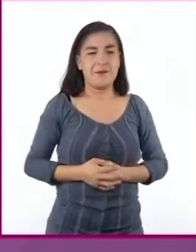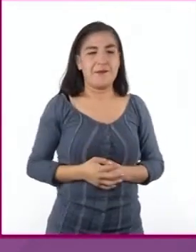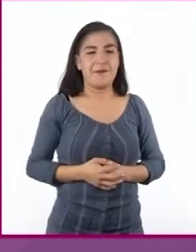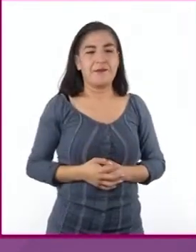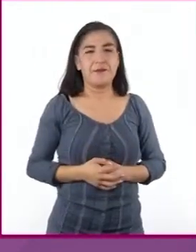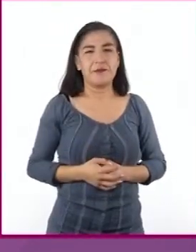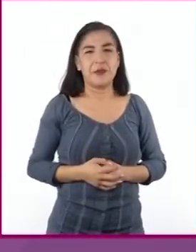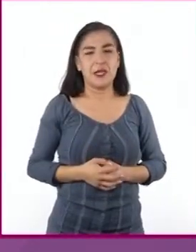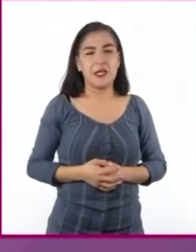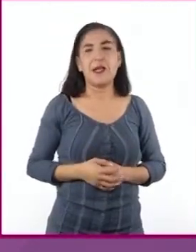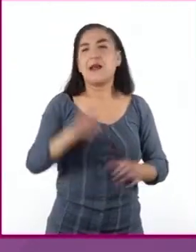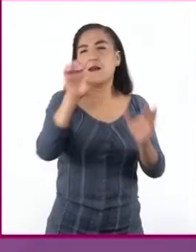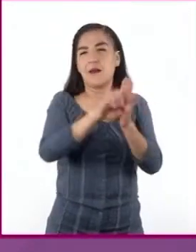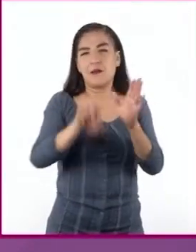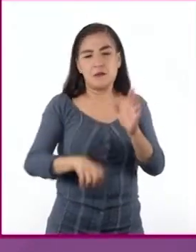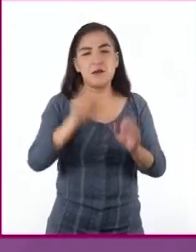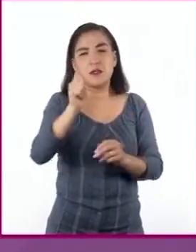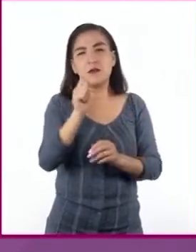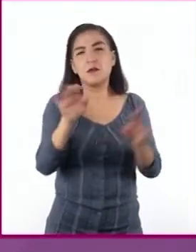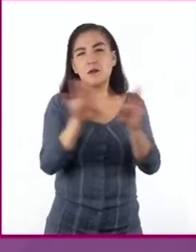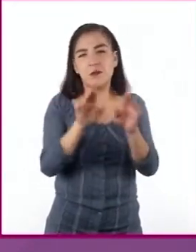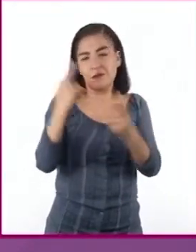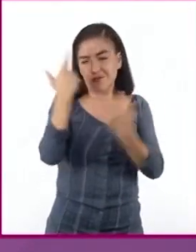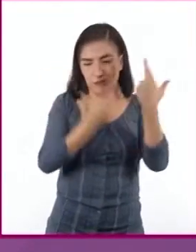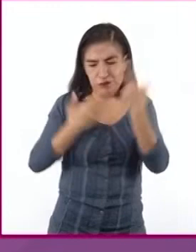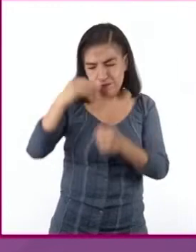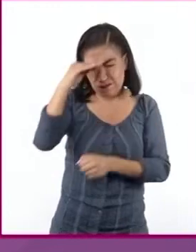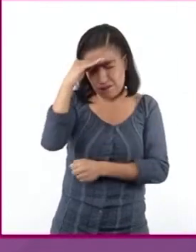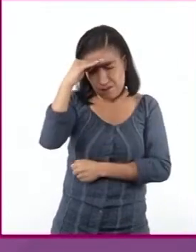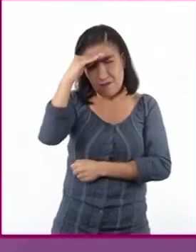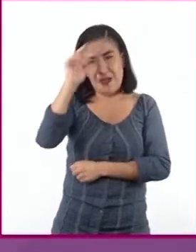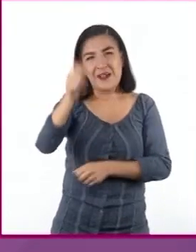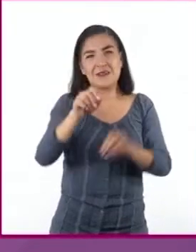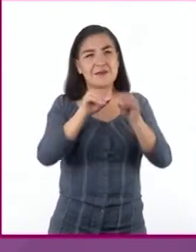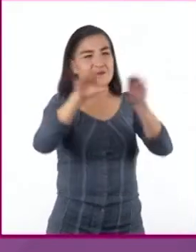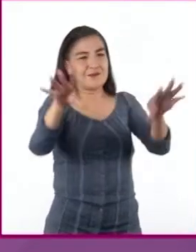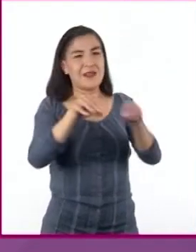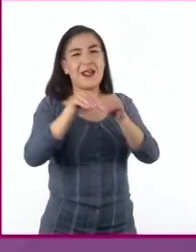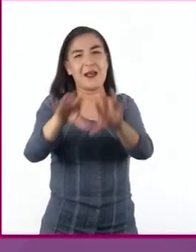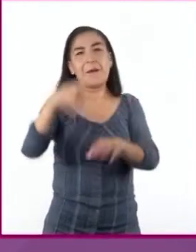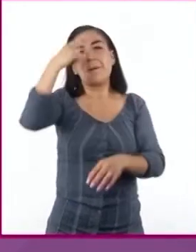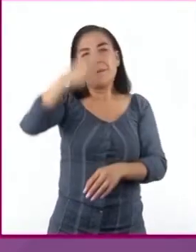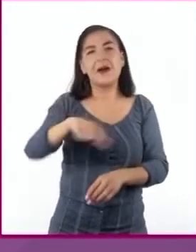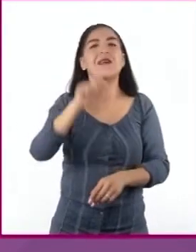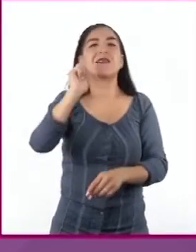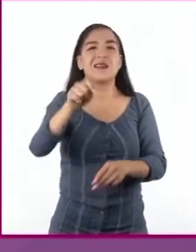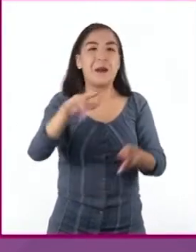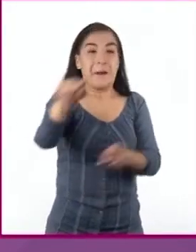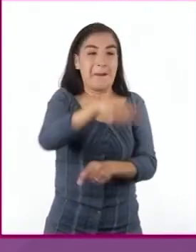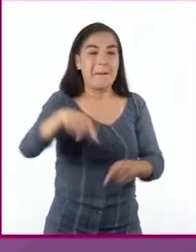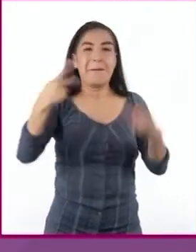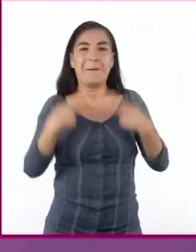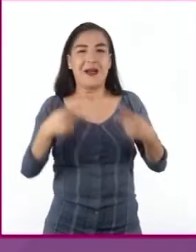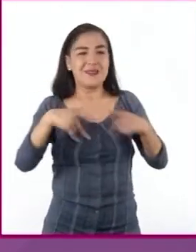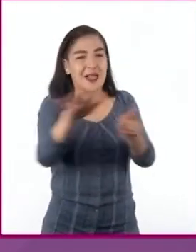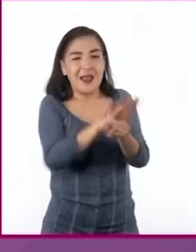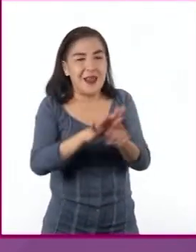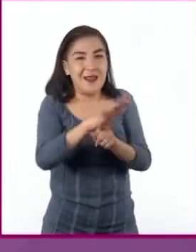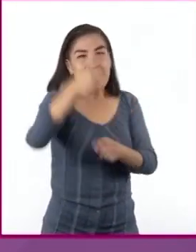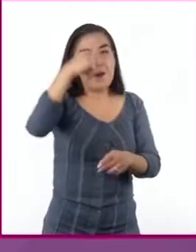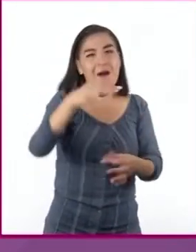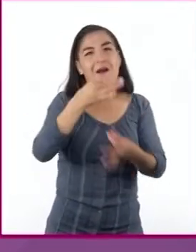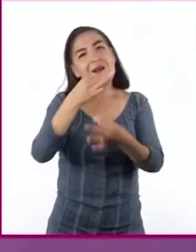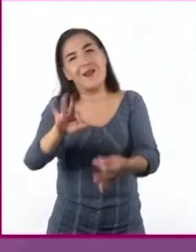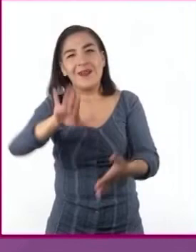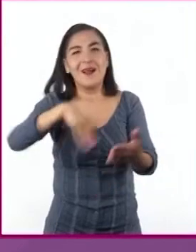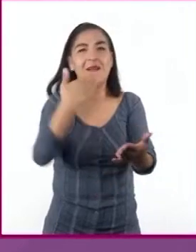Analicemos, por ejemplo, cualquier anuncio publicitario que, como ya sabemos, tiene como propósito convencer a las personas para que consuman